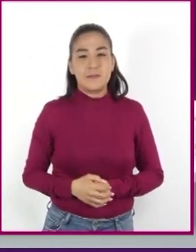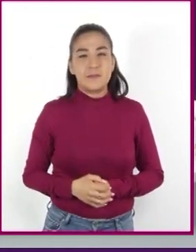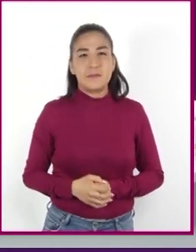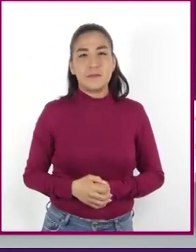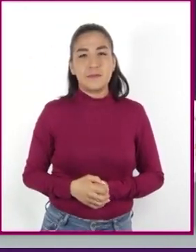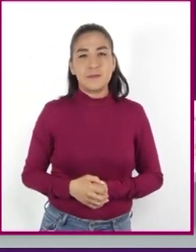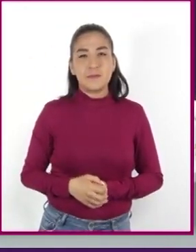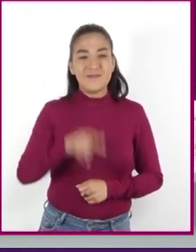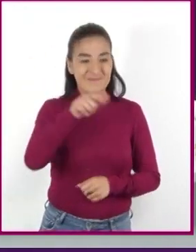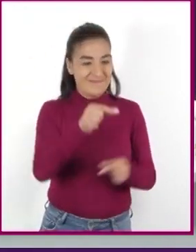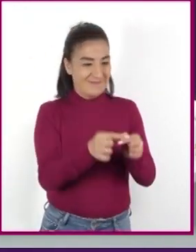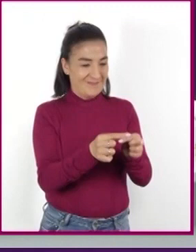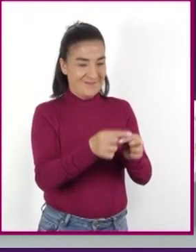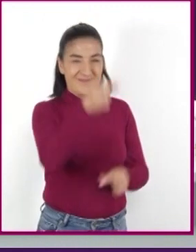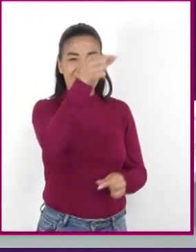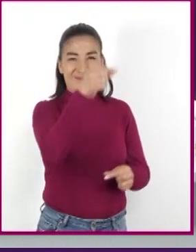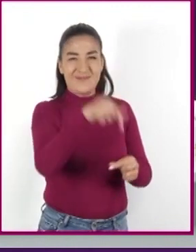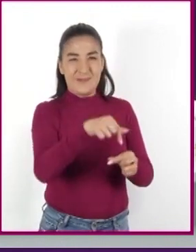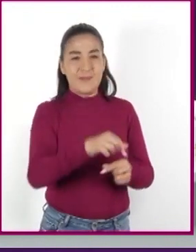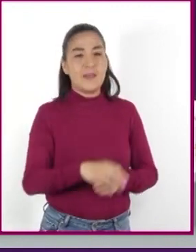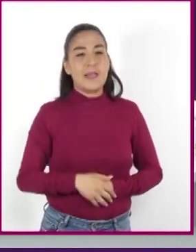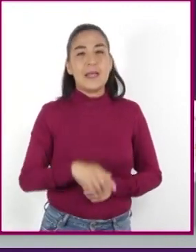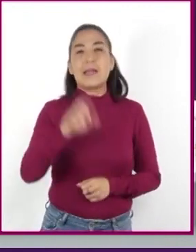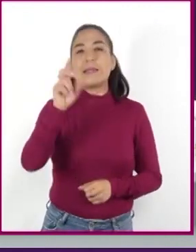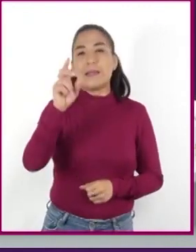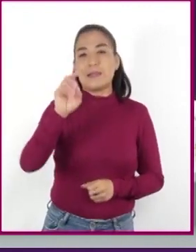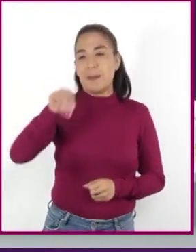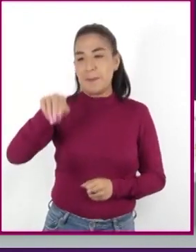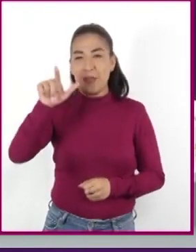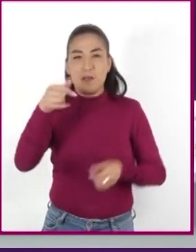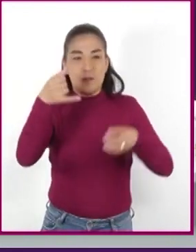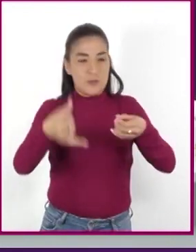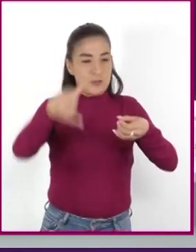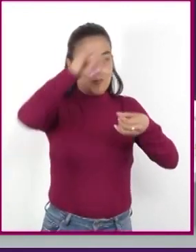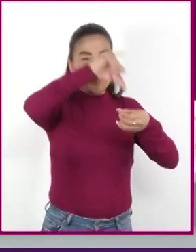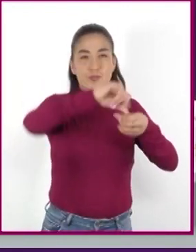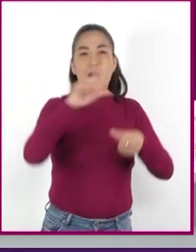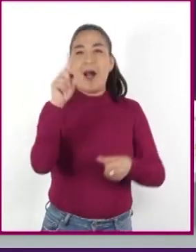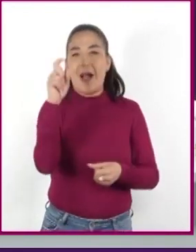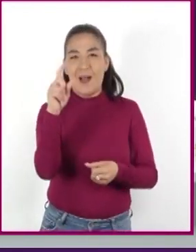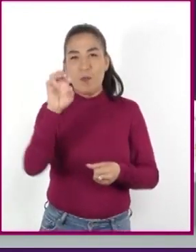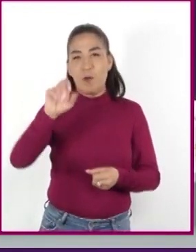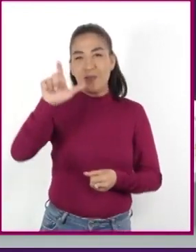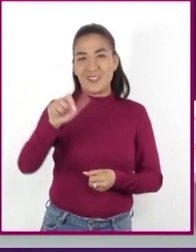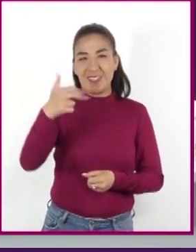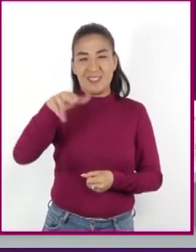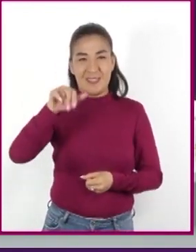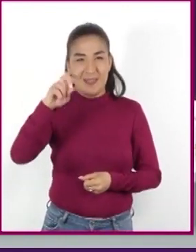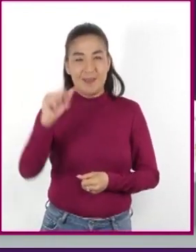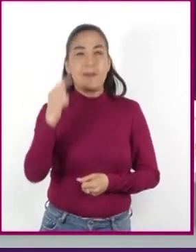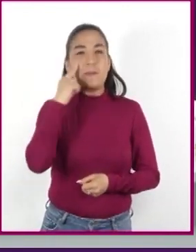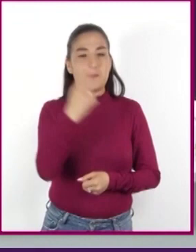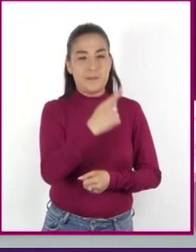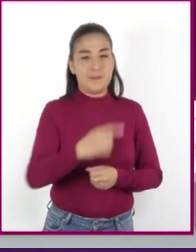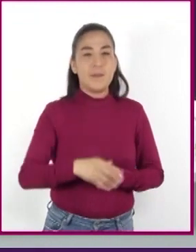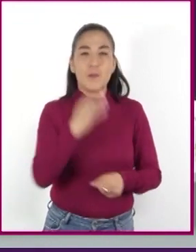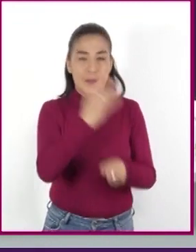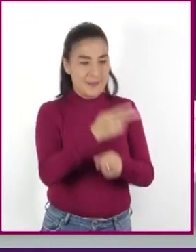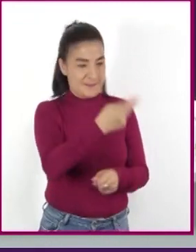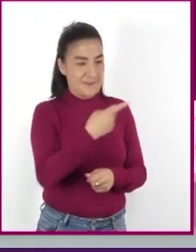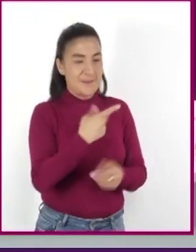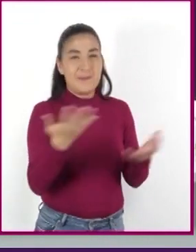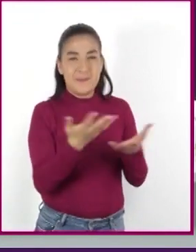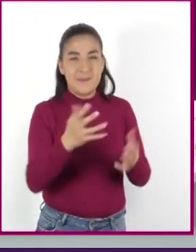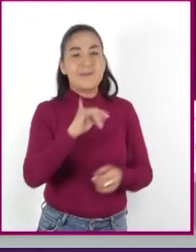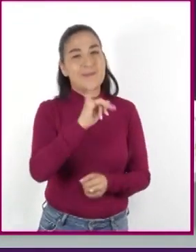En la probeta colocamos 30 mililitros de agua oxigenada. Vamos a hacerlo, maestra. Por favor.